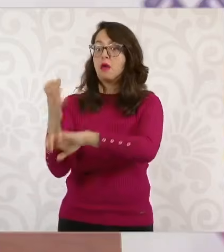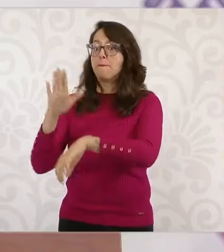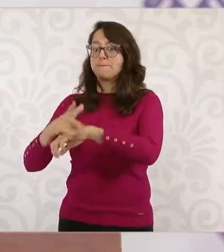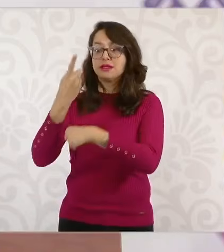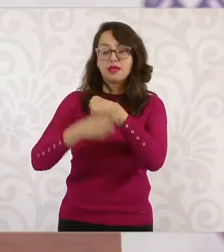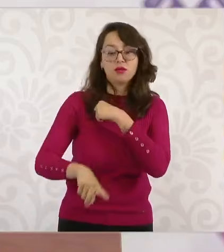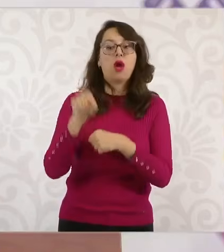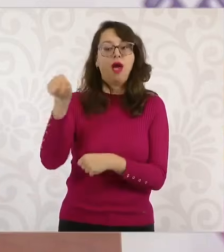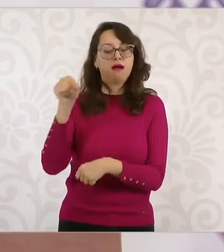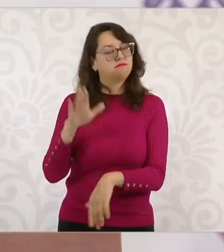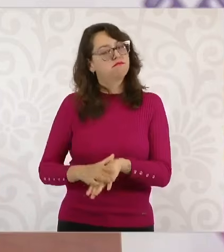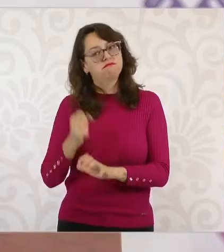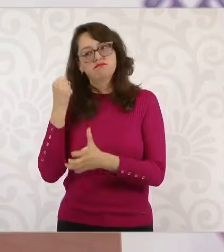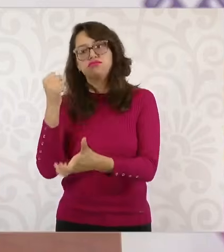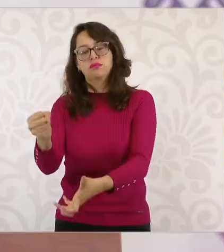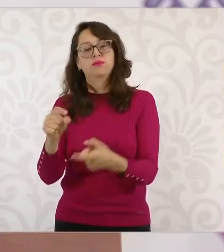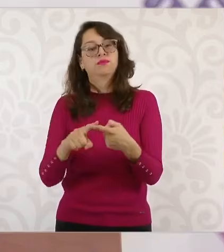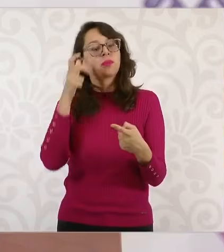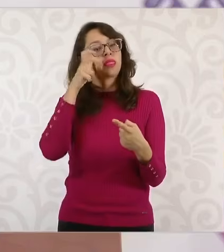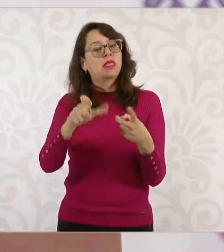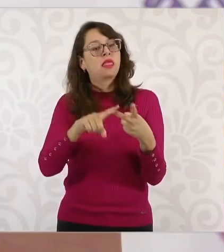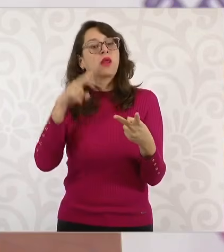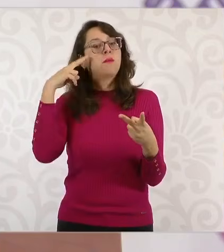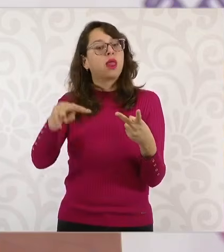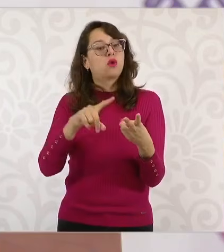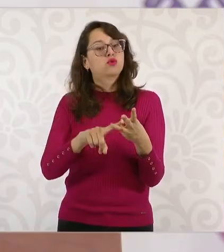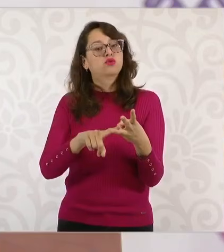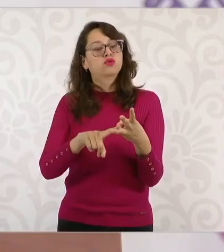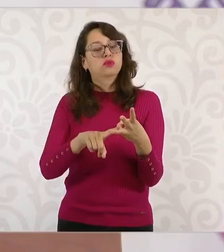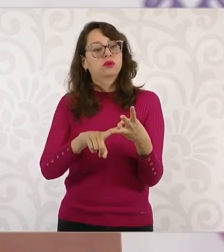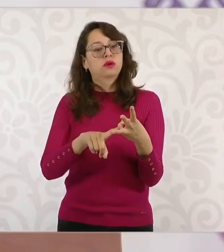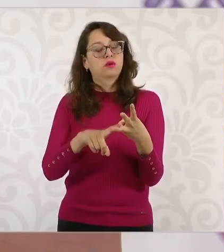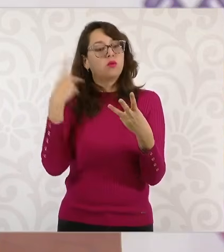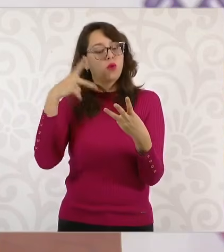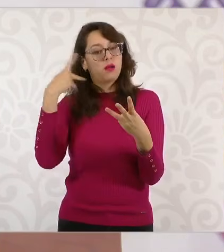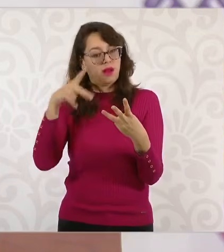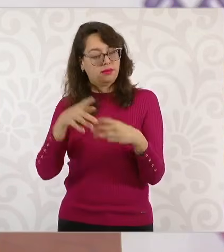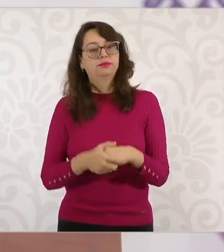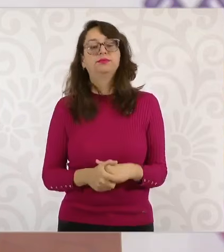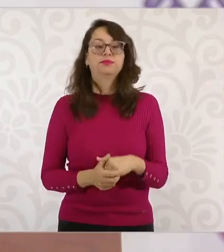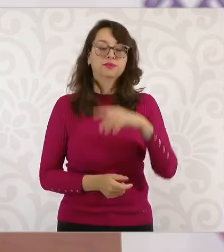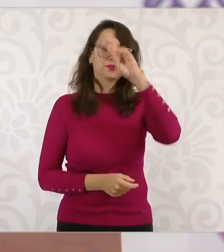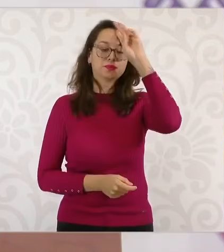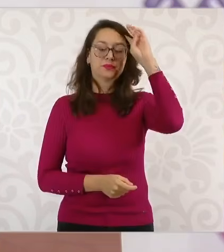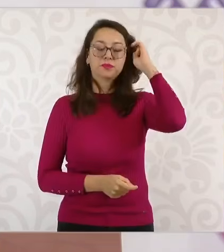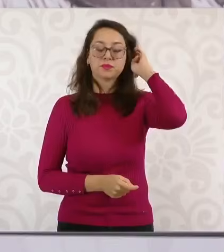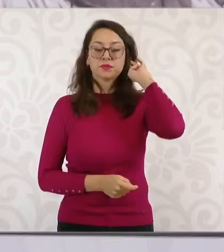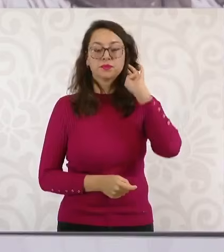dañadas, Hidalgo, Veracruz y Puebla,